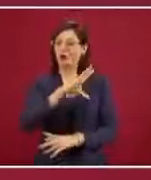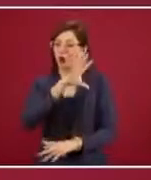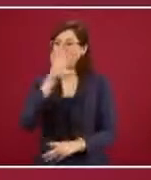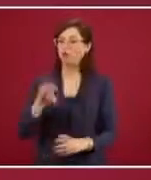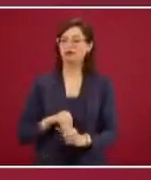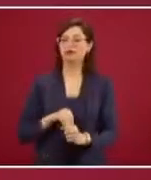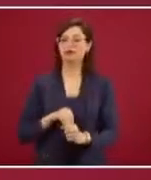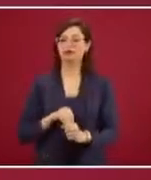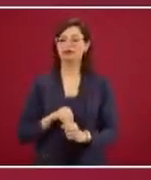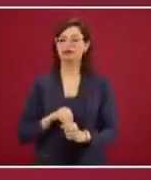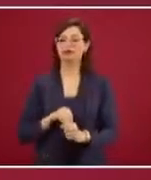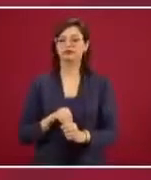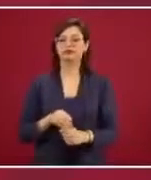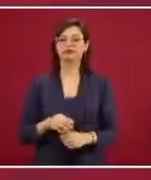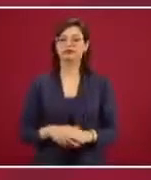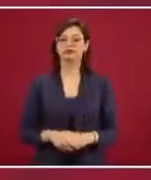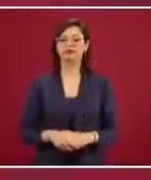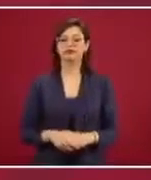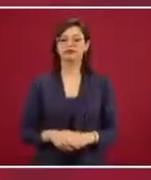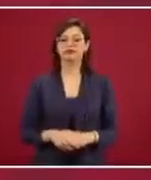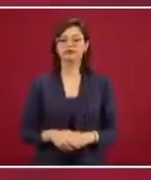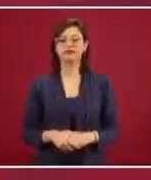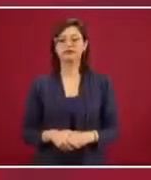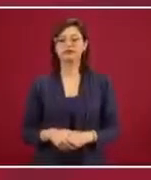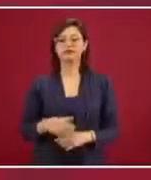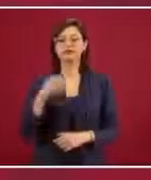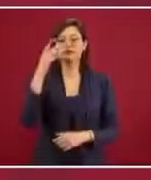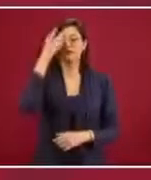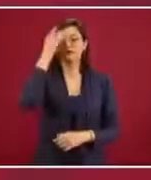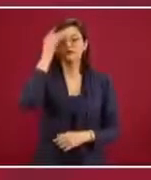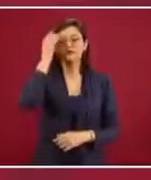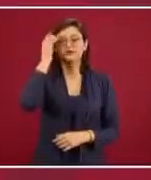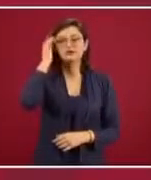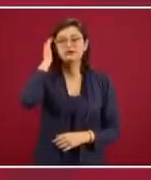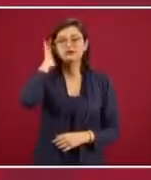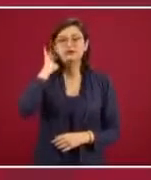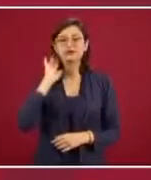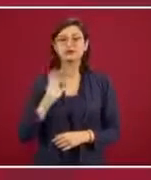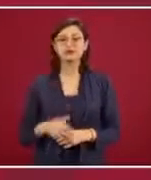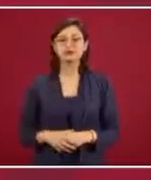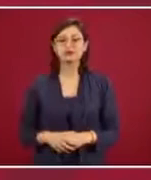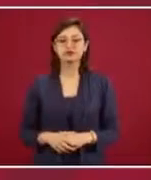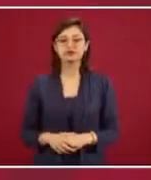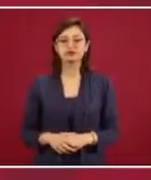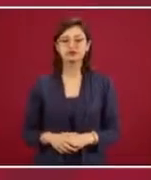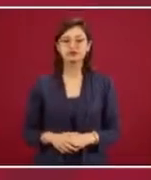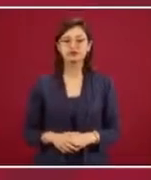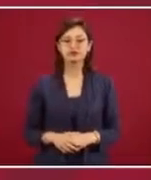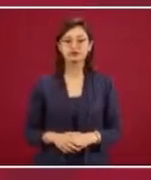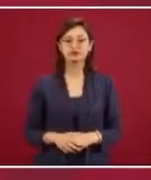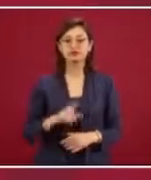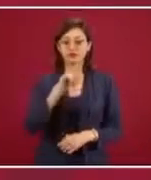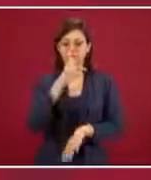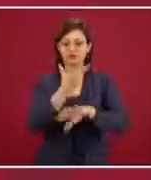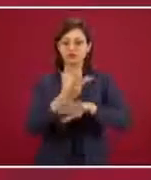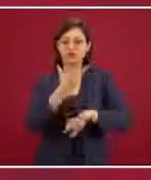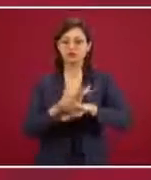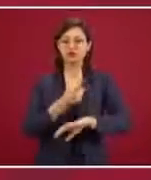Incluso lo consulta el Tesoro de Estados